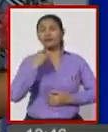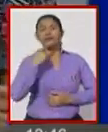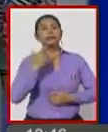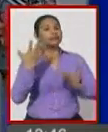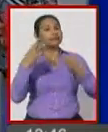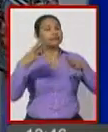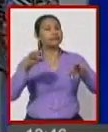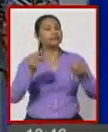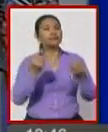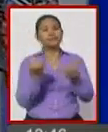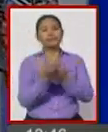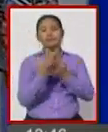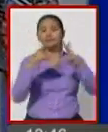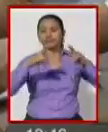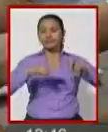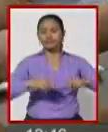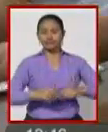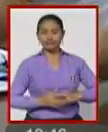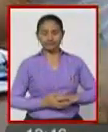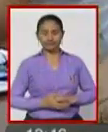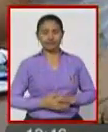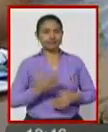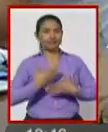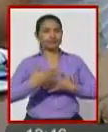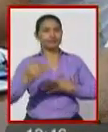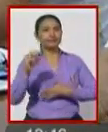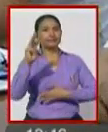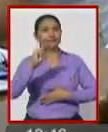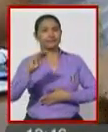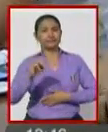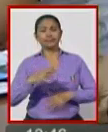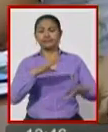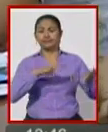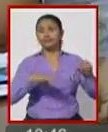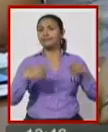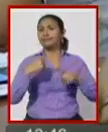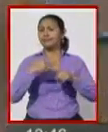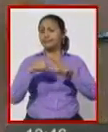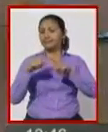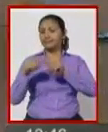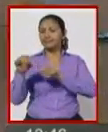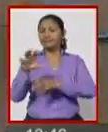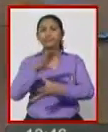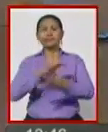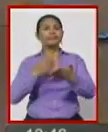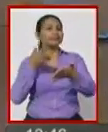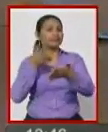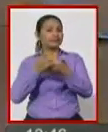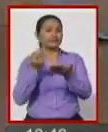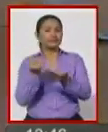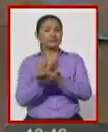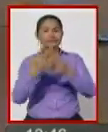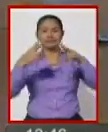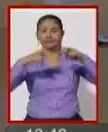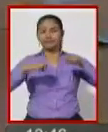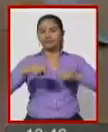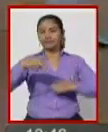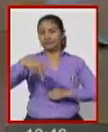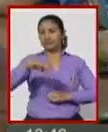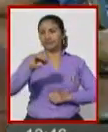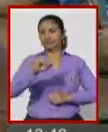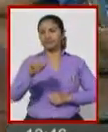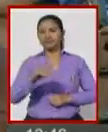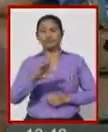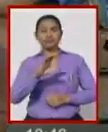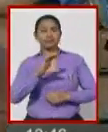están rechazando un nuevo estudio. A partir del día martes se realizarán medidas movilizadas en contra del nuevo estudio del Incahuasi. El